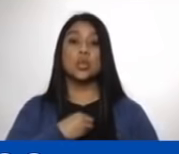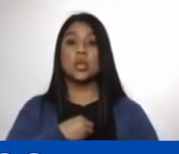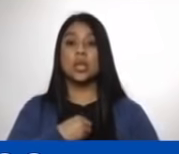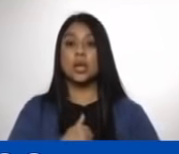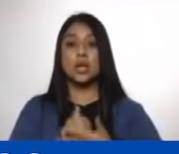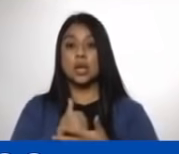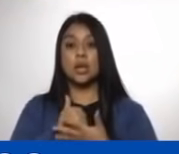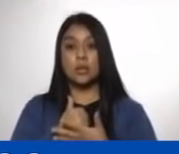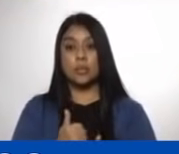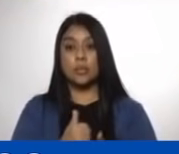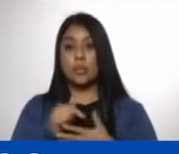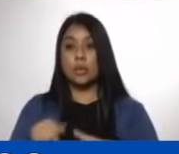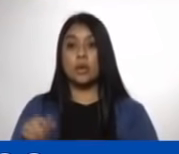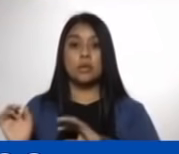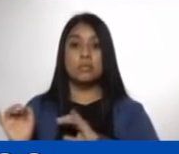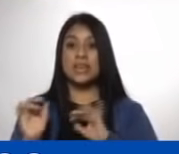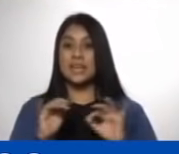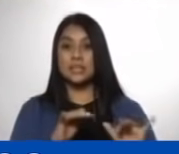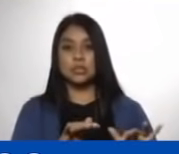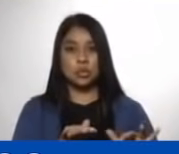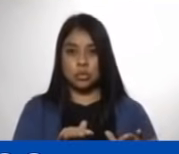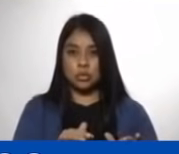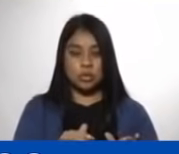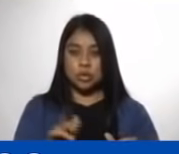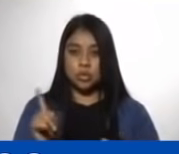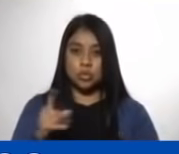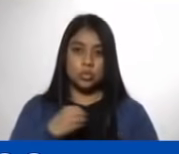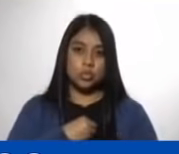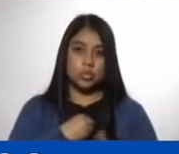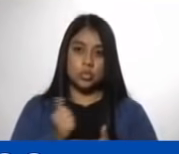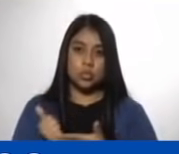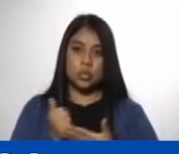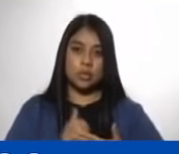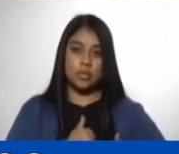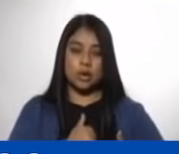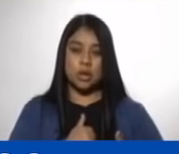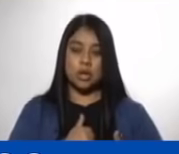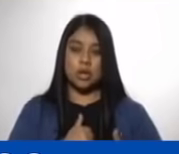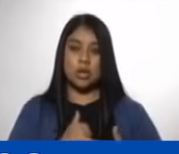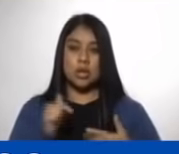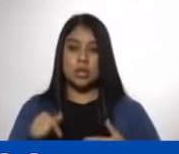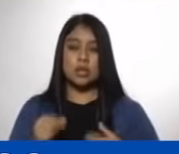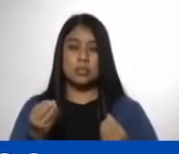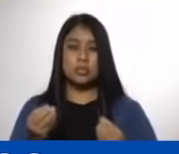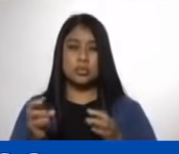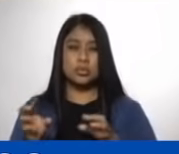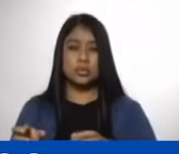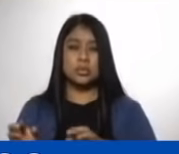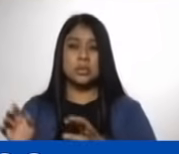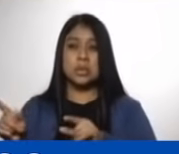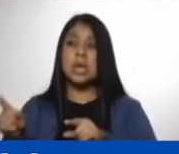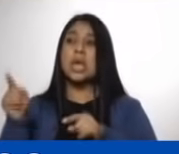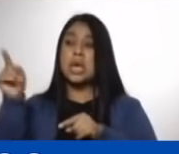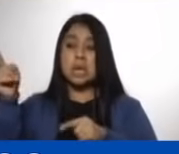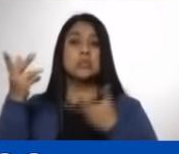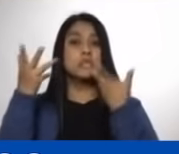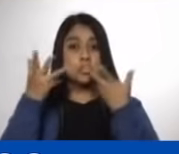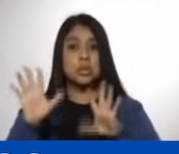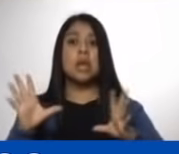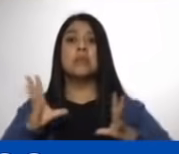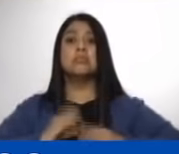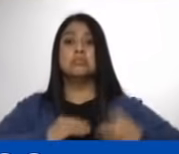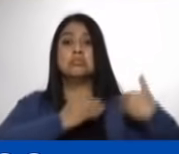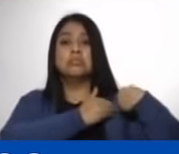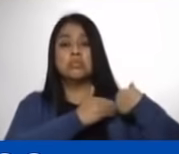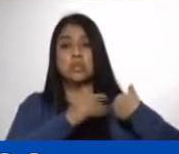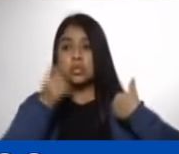esta migración, a este flujo masivo de migrantes, donde Honduras se había comprometido